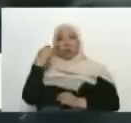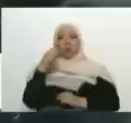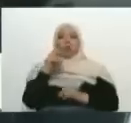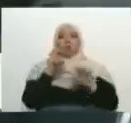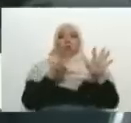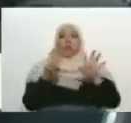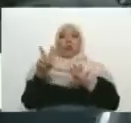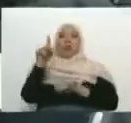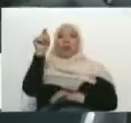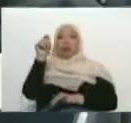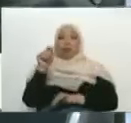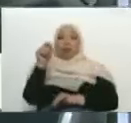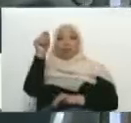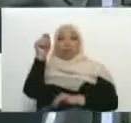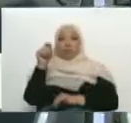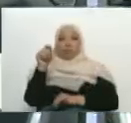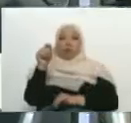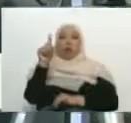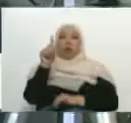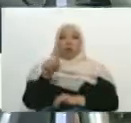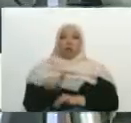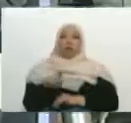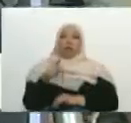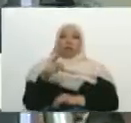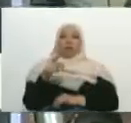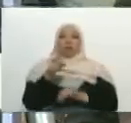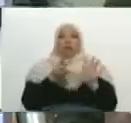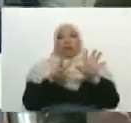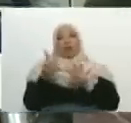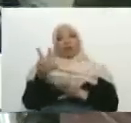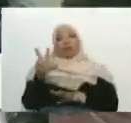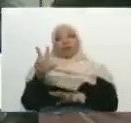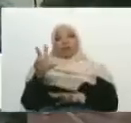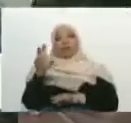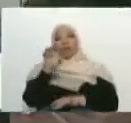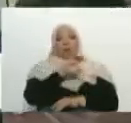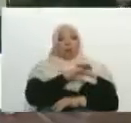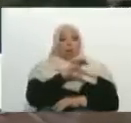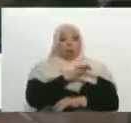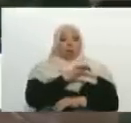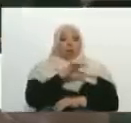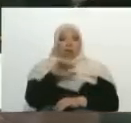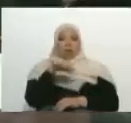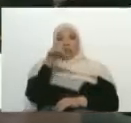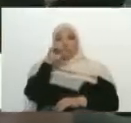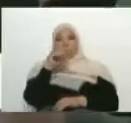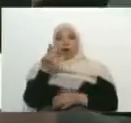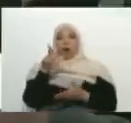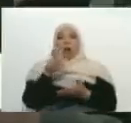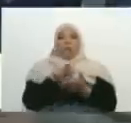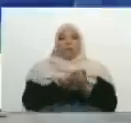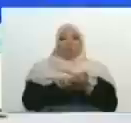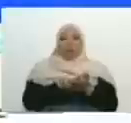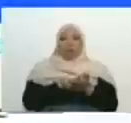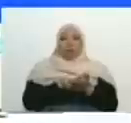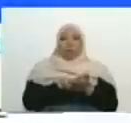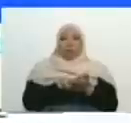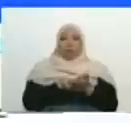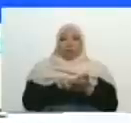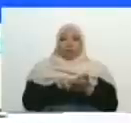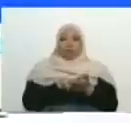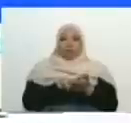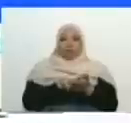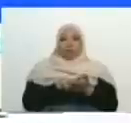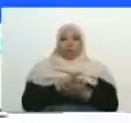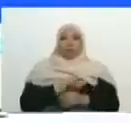72 diputados y exdiputadas en enero de este año aprobaron